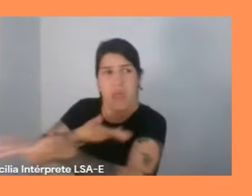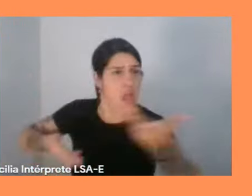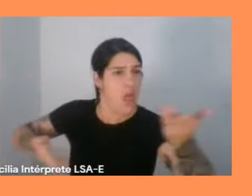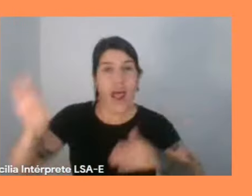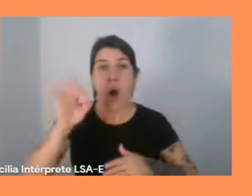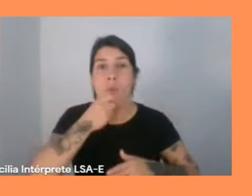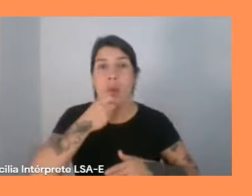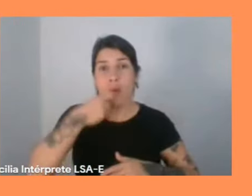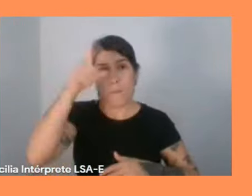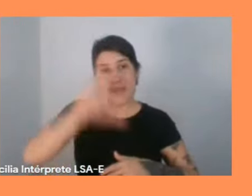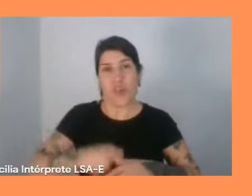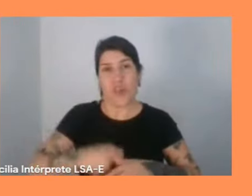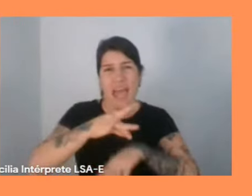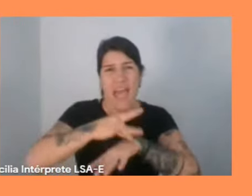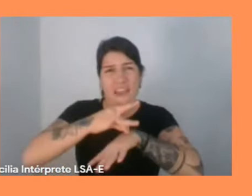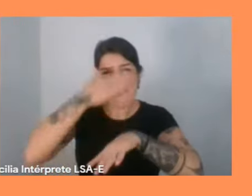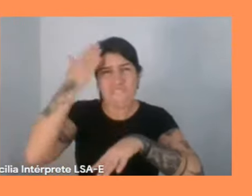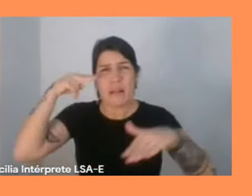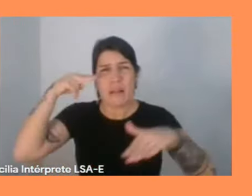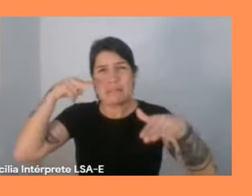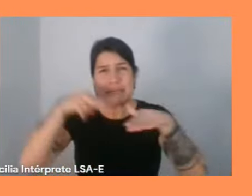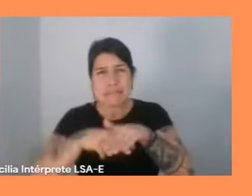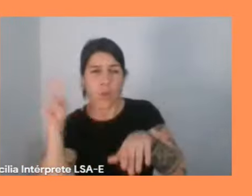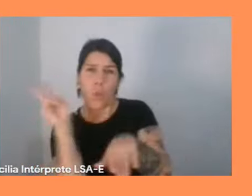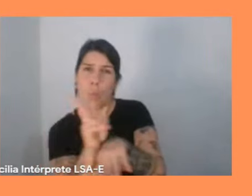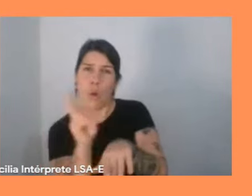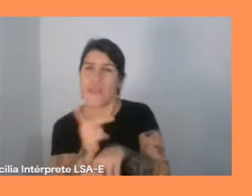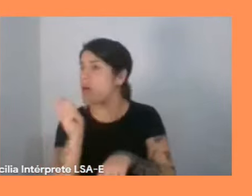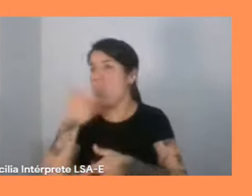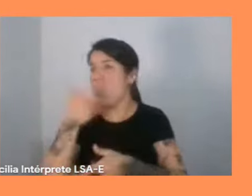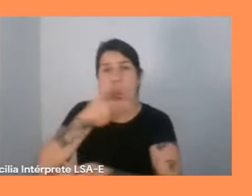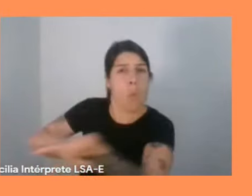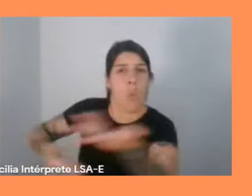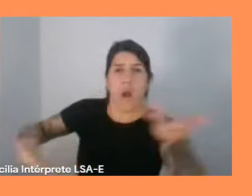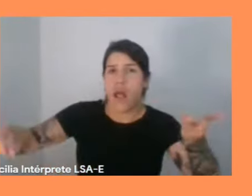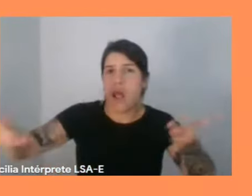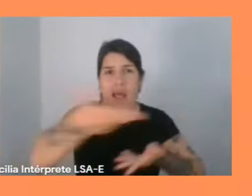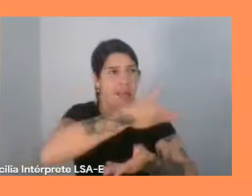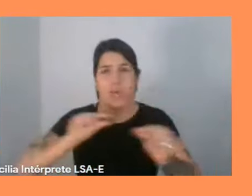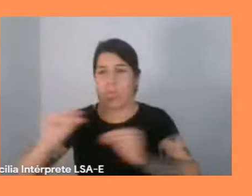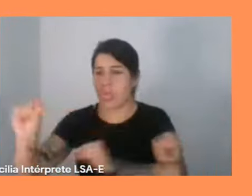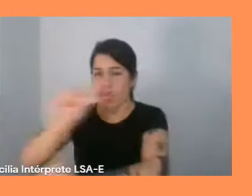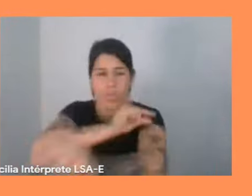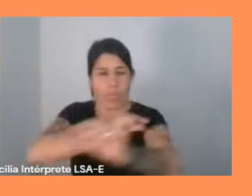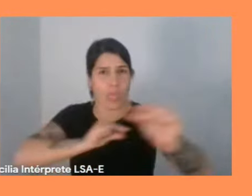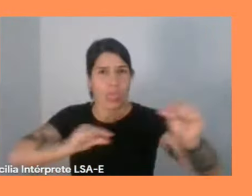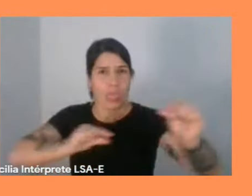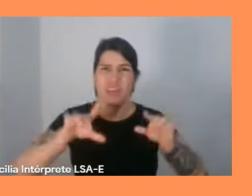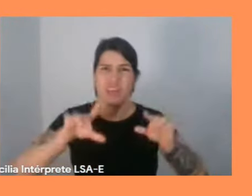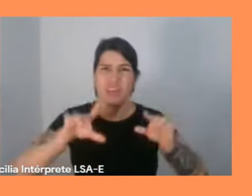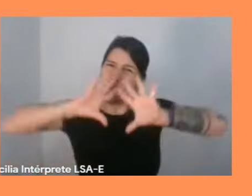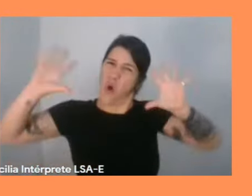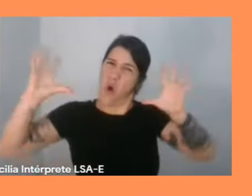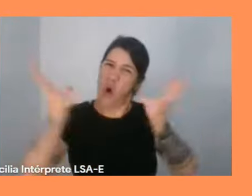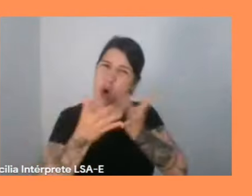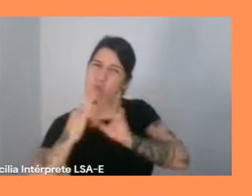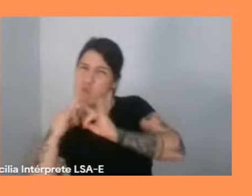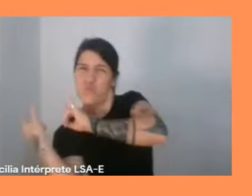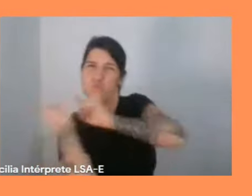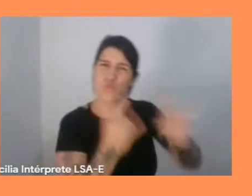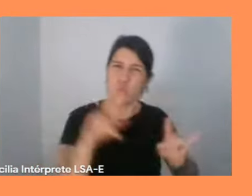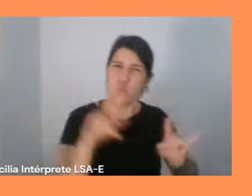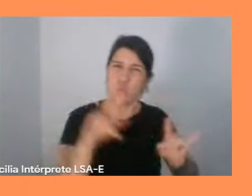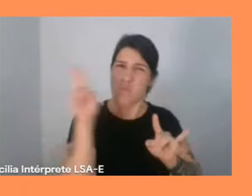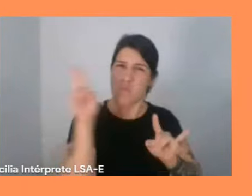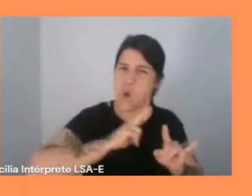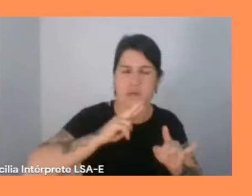personas, ocuparse del trabajo doméstico, sean tareas que pertenezcan exclusivamente a las mujeres o